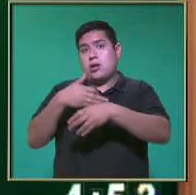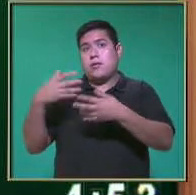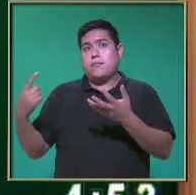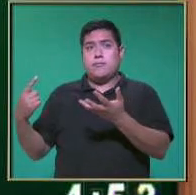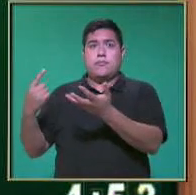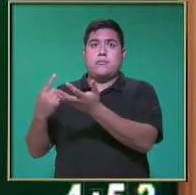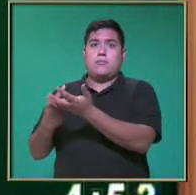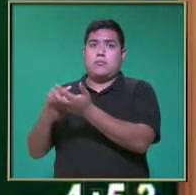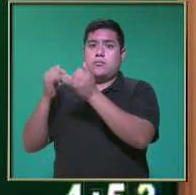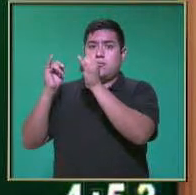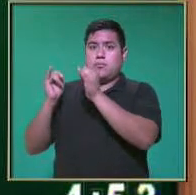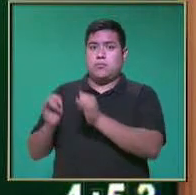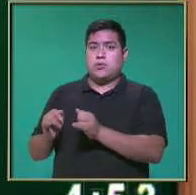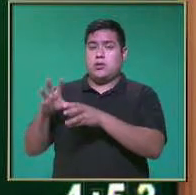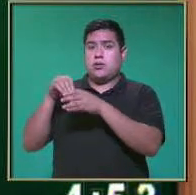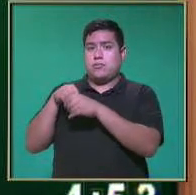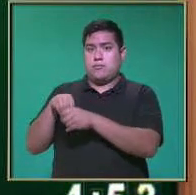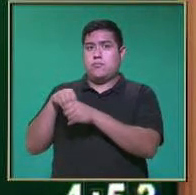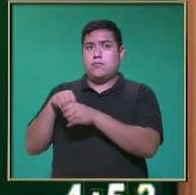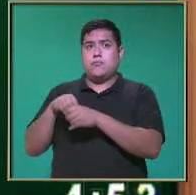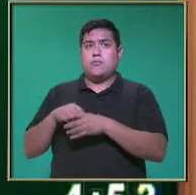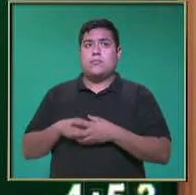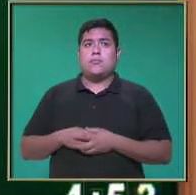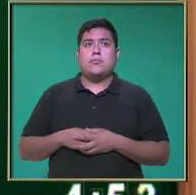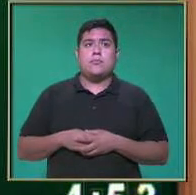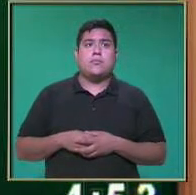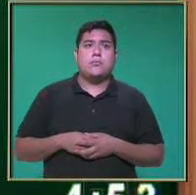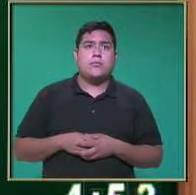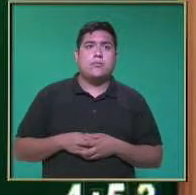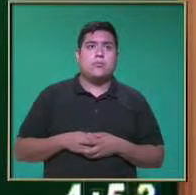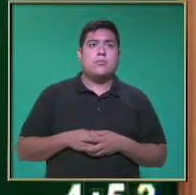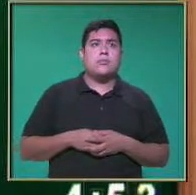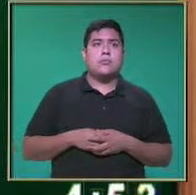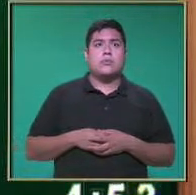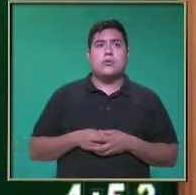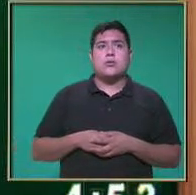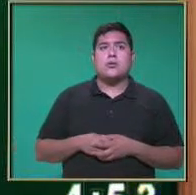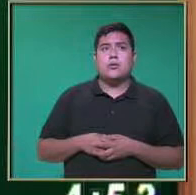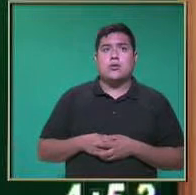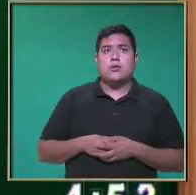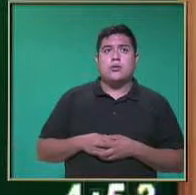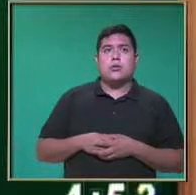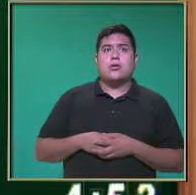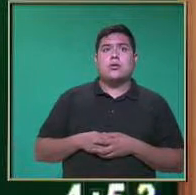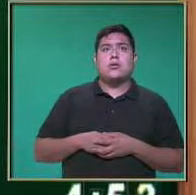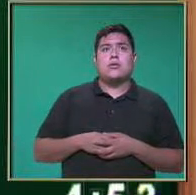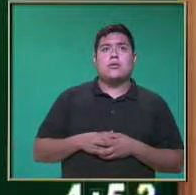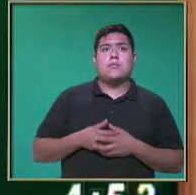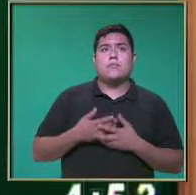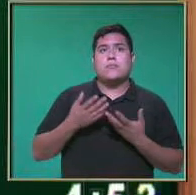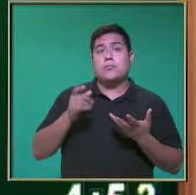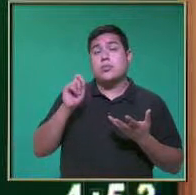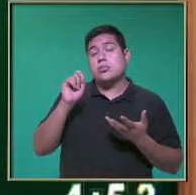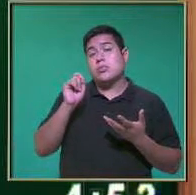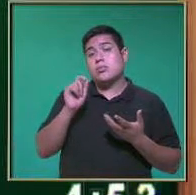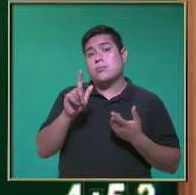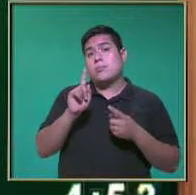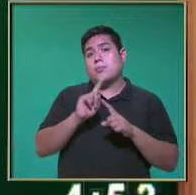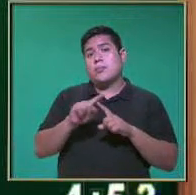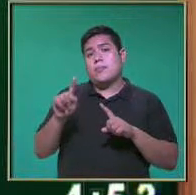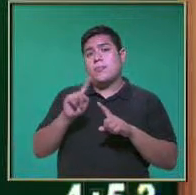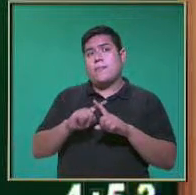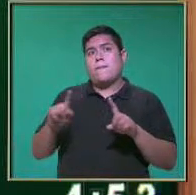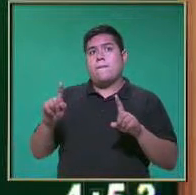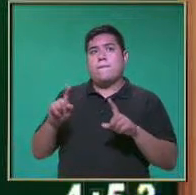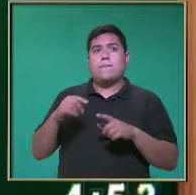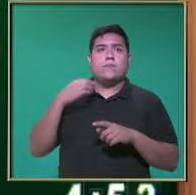su identidad fuera secreta. 2 years later, when King Uther was eating dinner, he suddenly fell over and died.